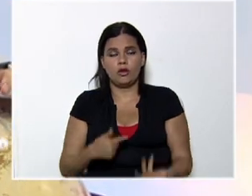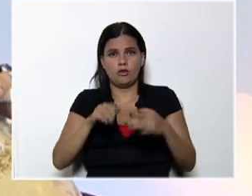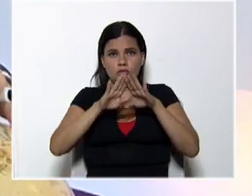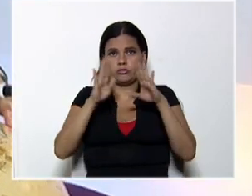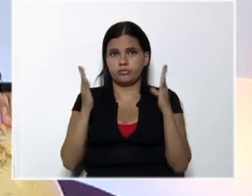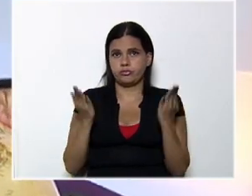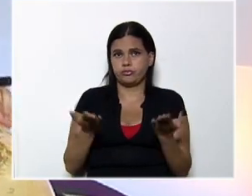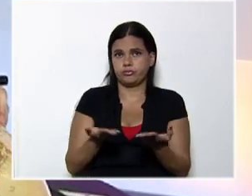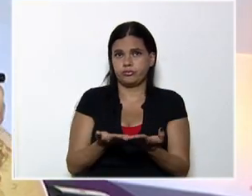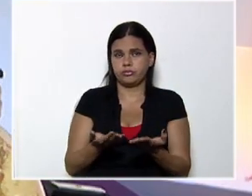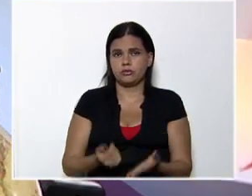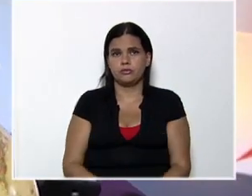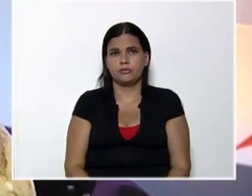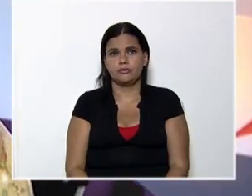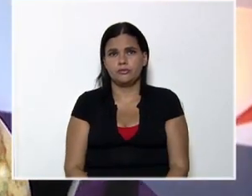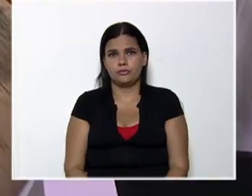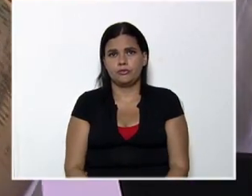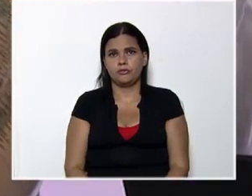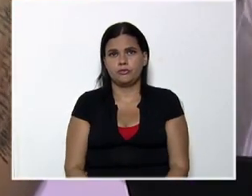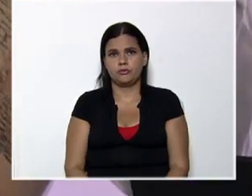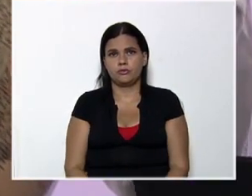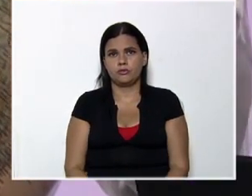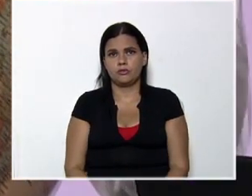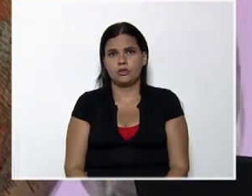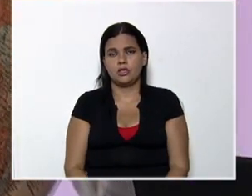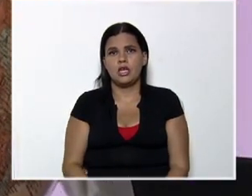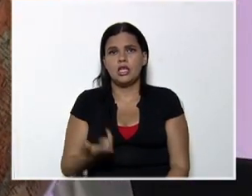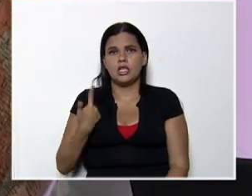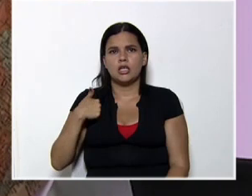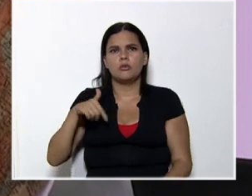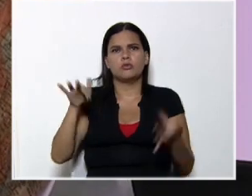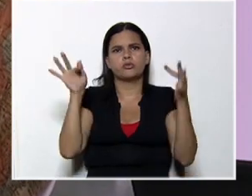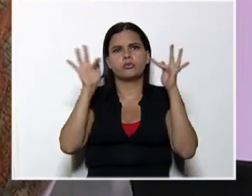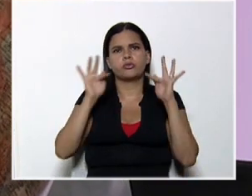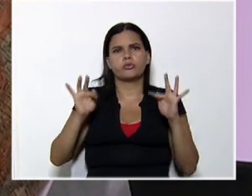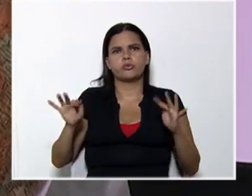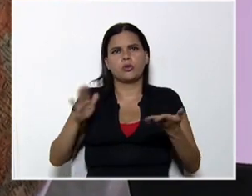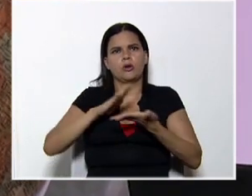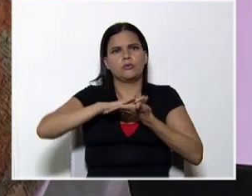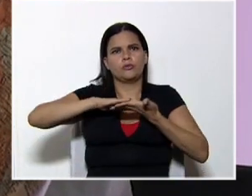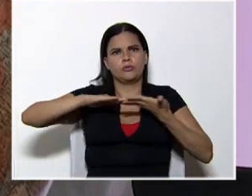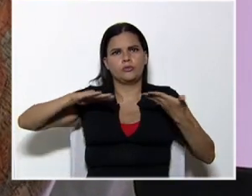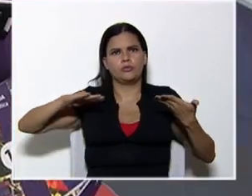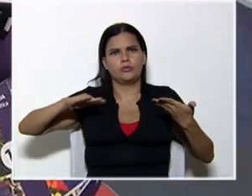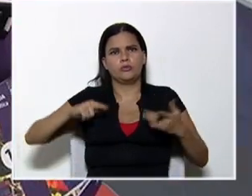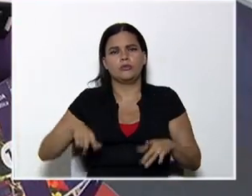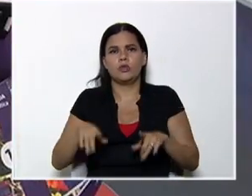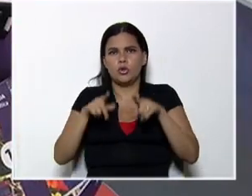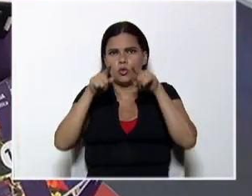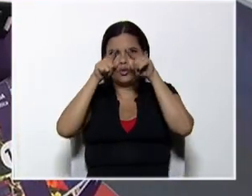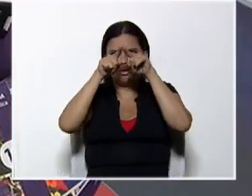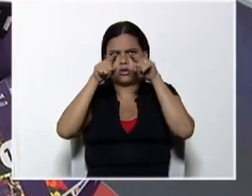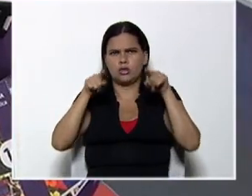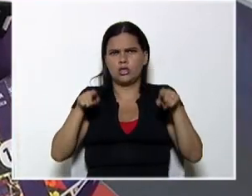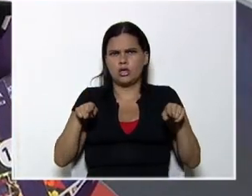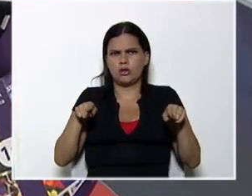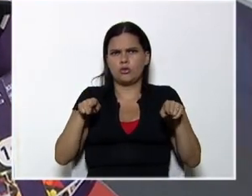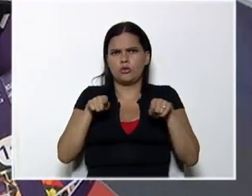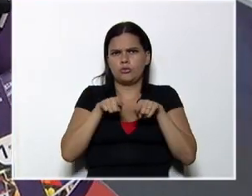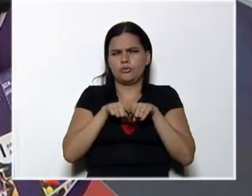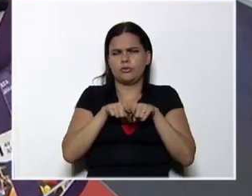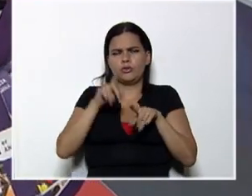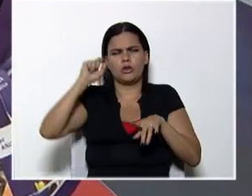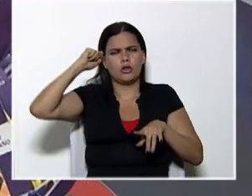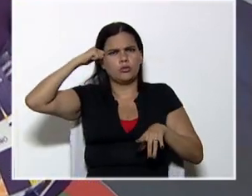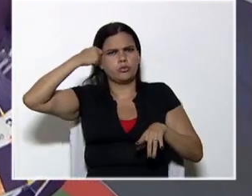planeta Tierra tenemos una figura geométrica. es un triángulo. Recordemos que un